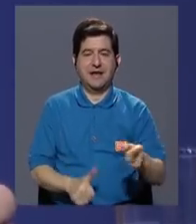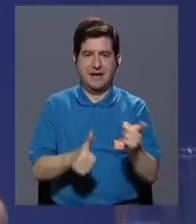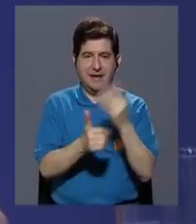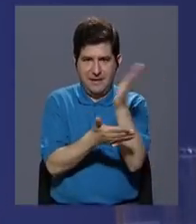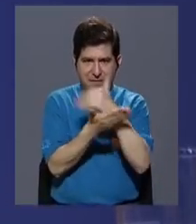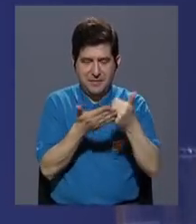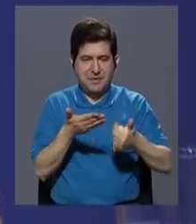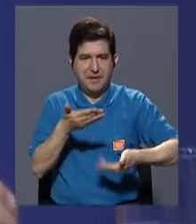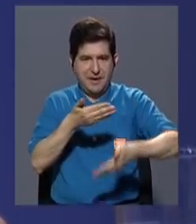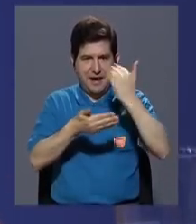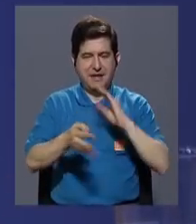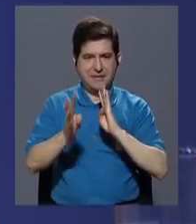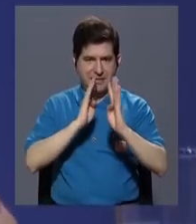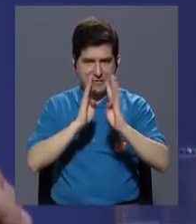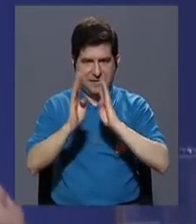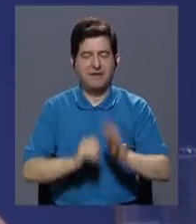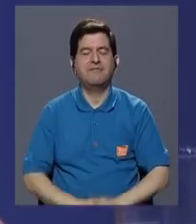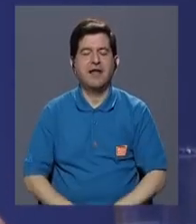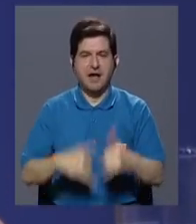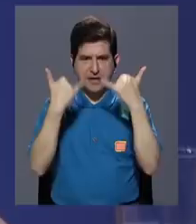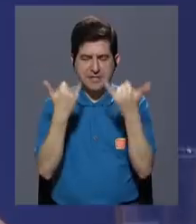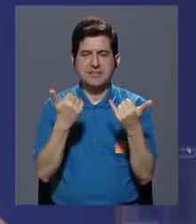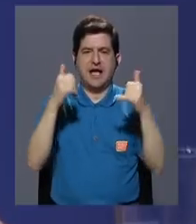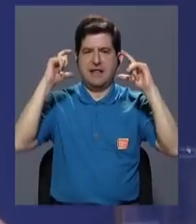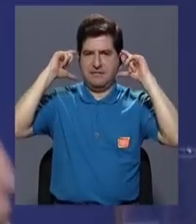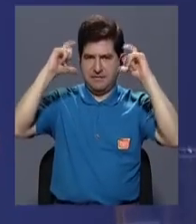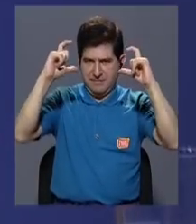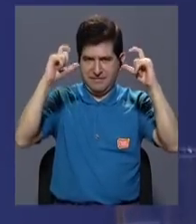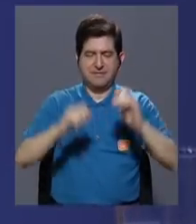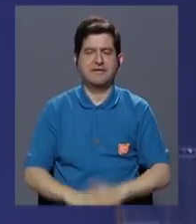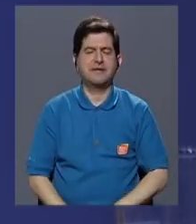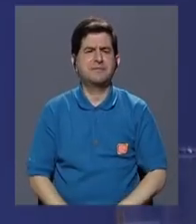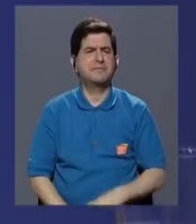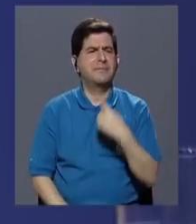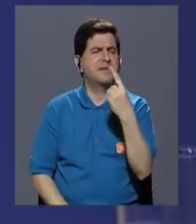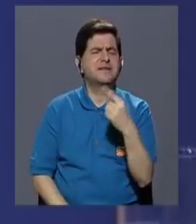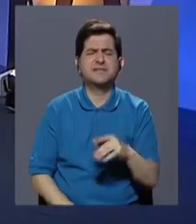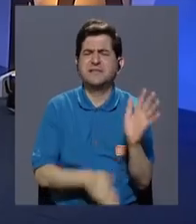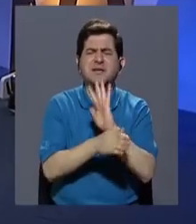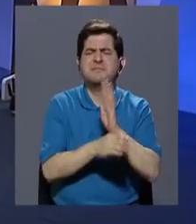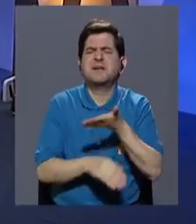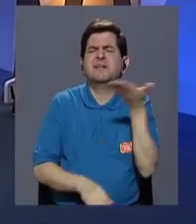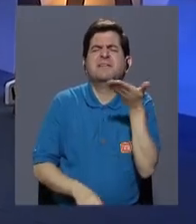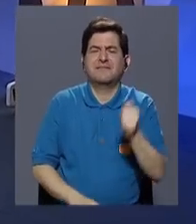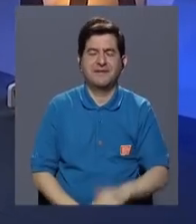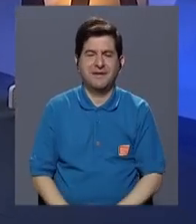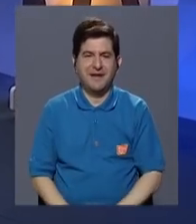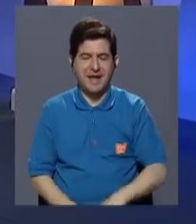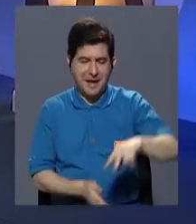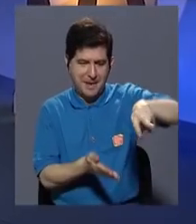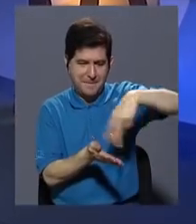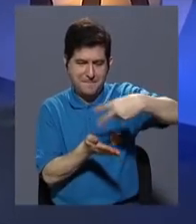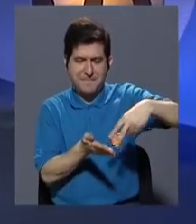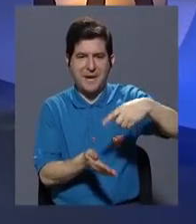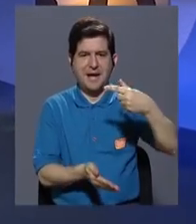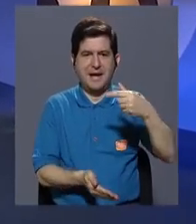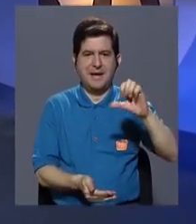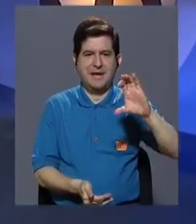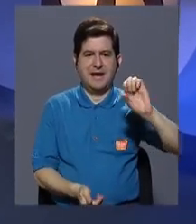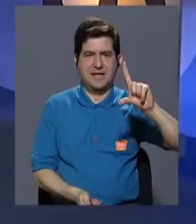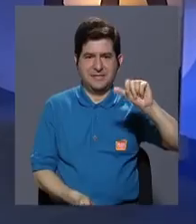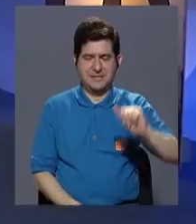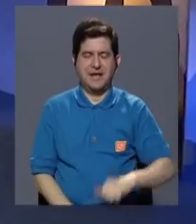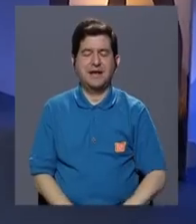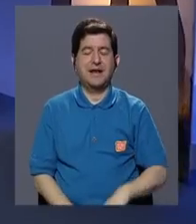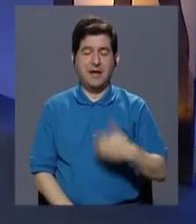primer bloque que vamos a entrar casualmente hablando del título que nos dice hacia dónde va la película ok el baile de la gacela cuenta la historia de